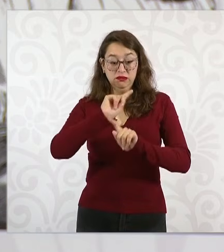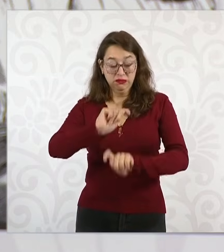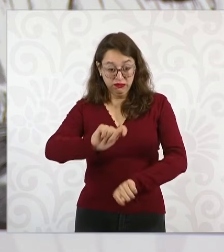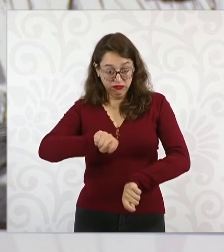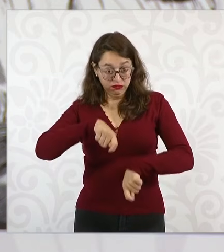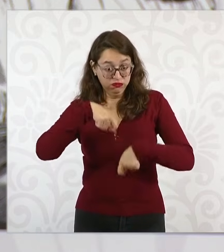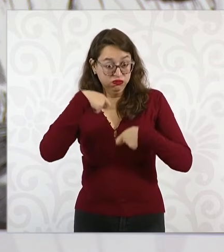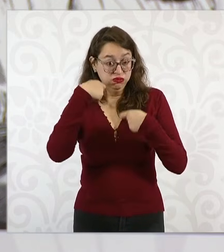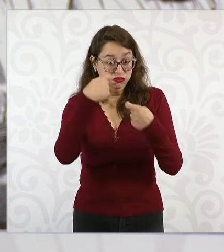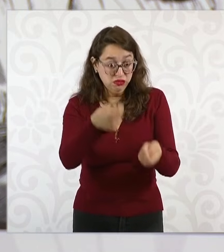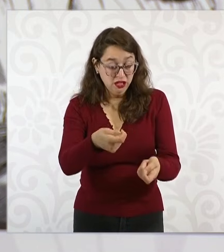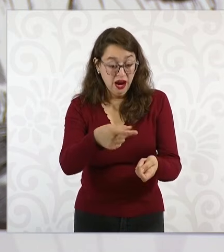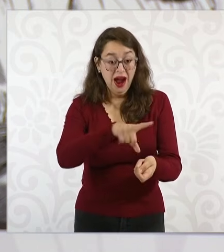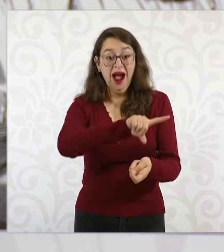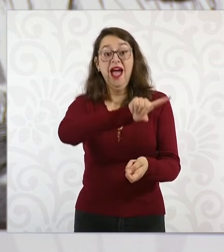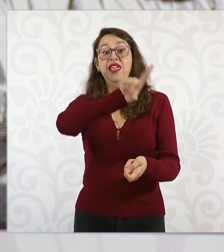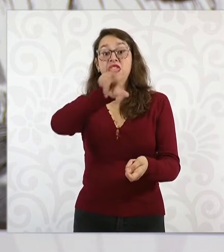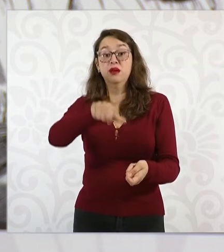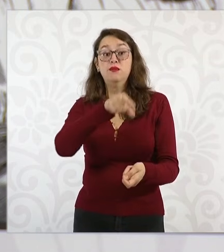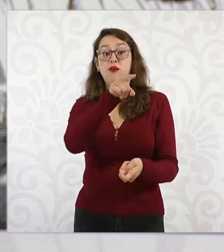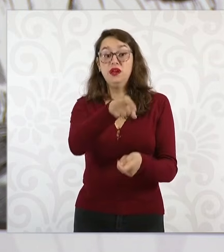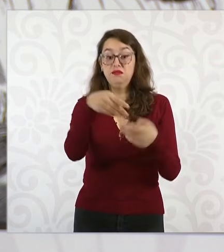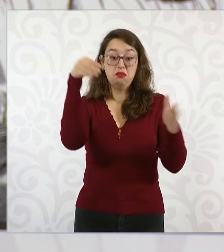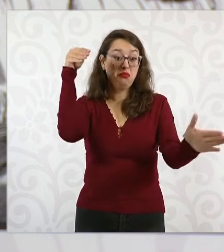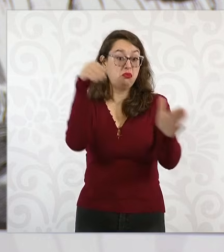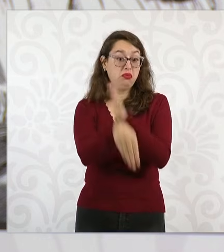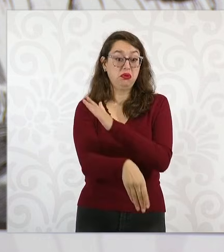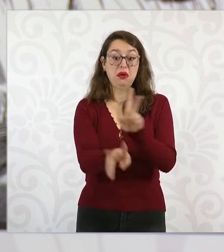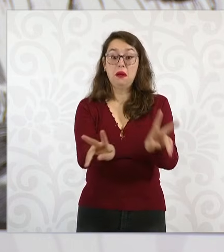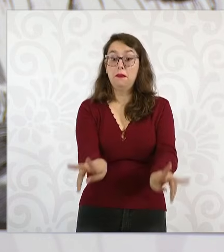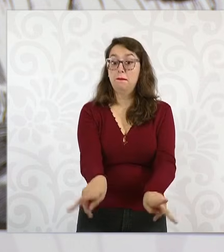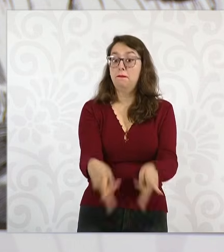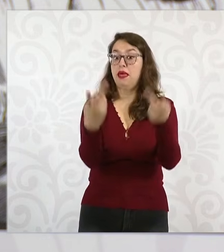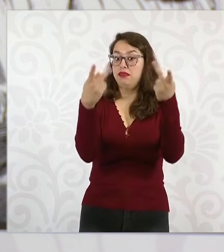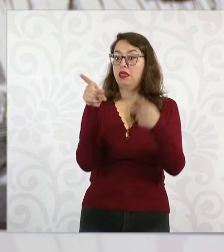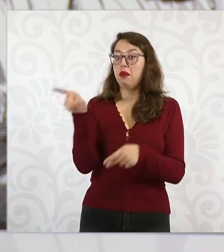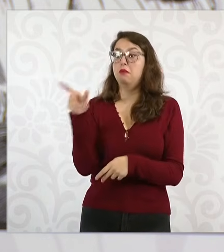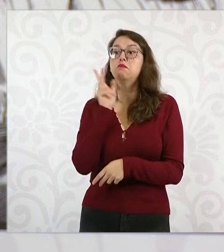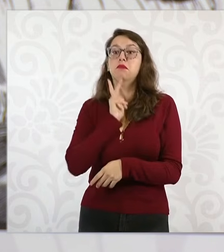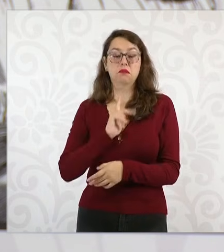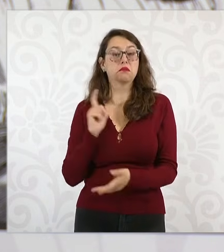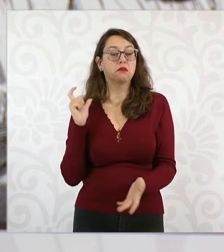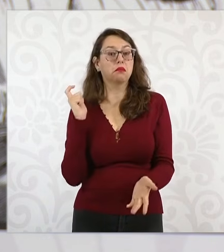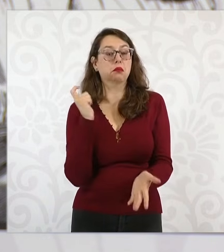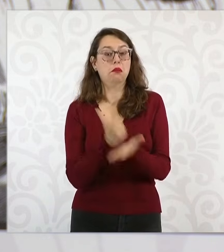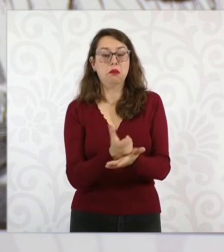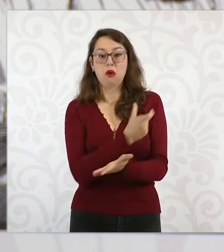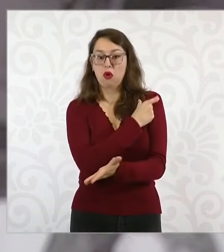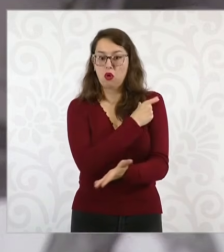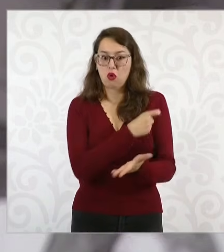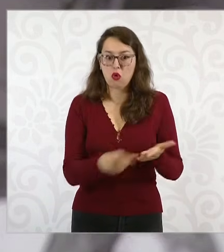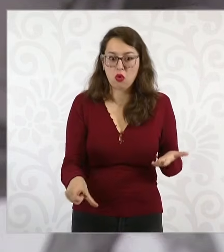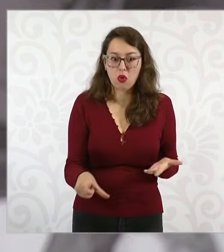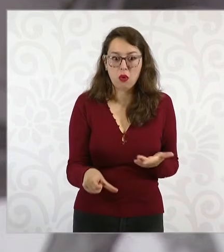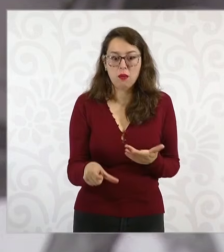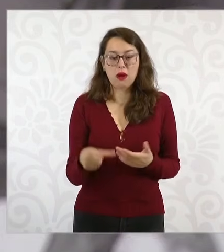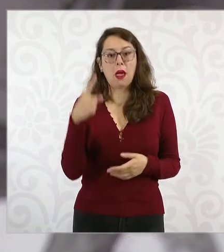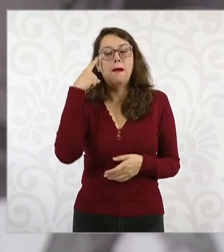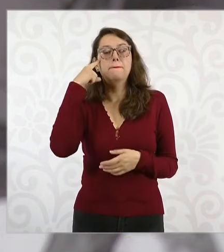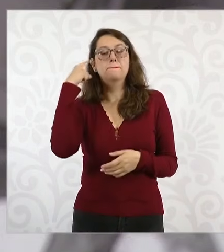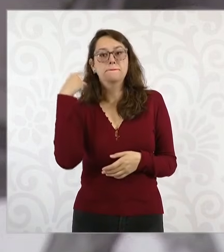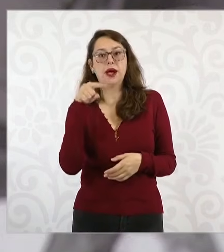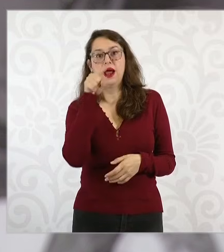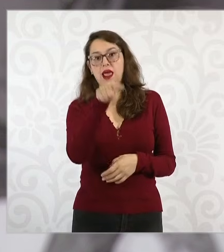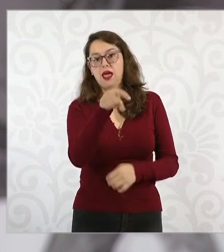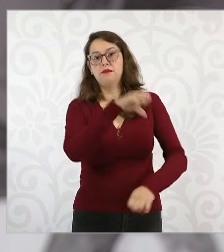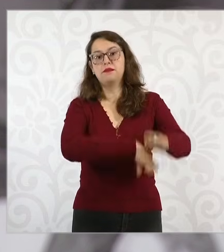por un monto mucho mayor de lo que en realidad valía, para beneficiar al dueño de Altos Hornos